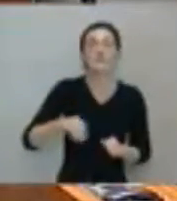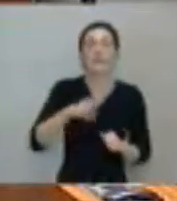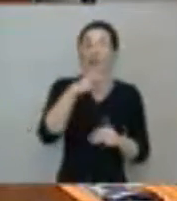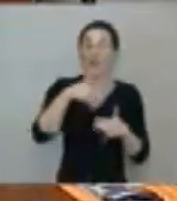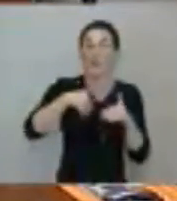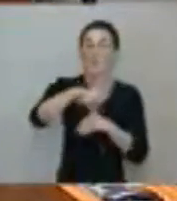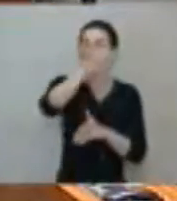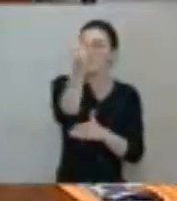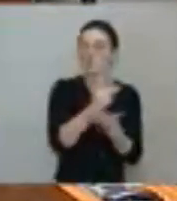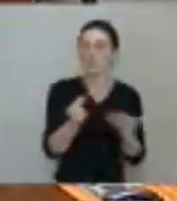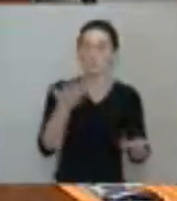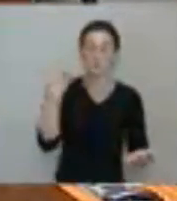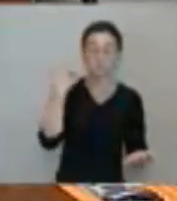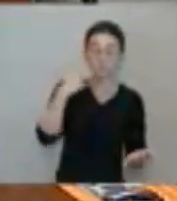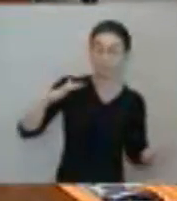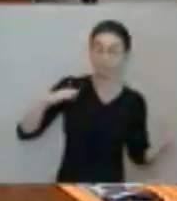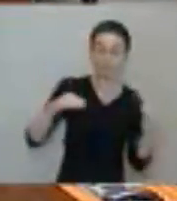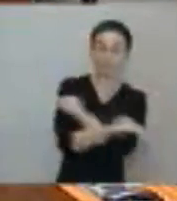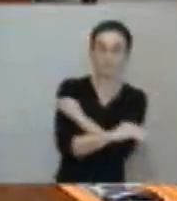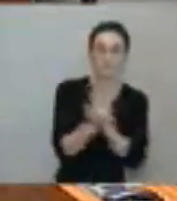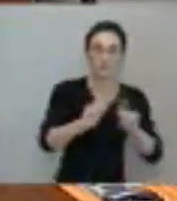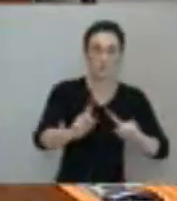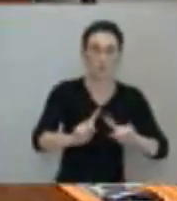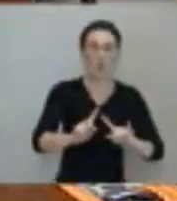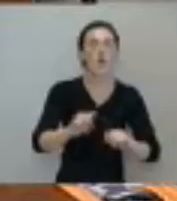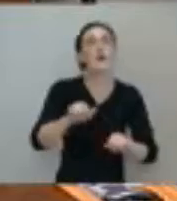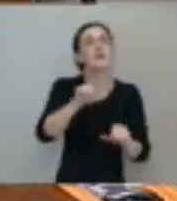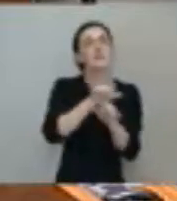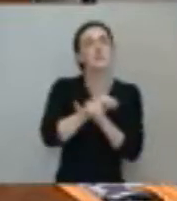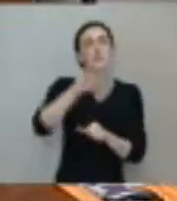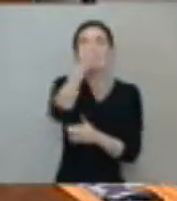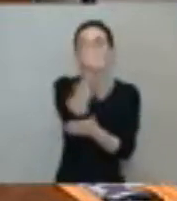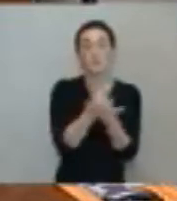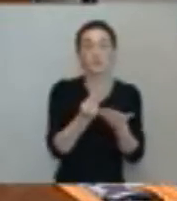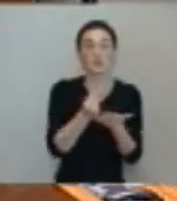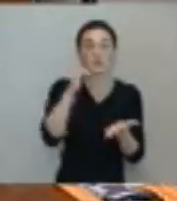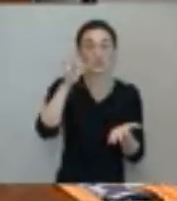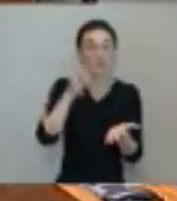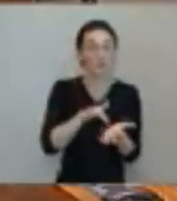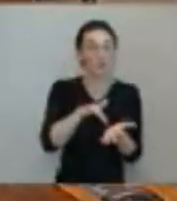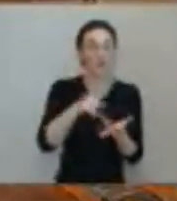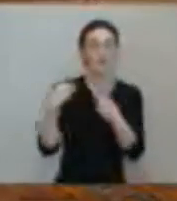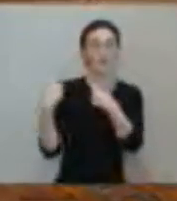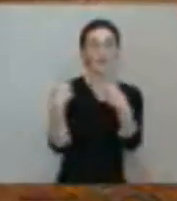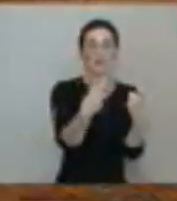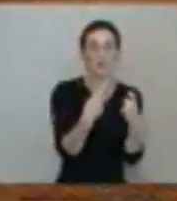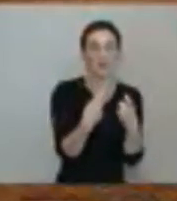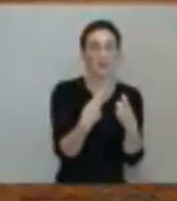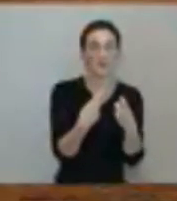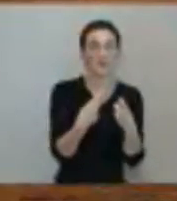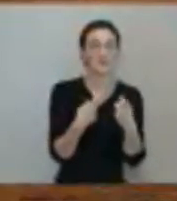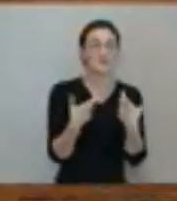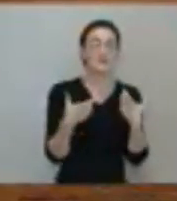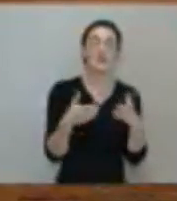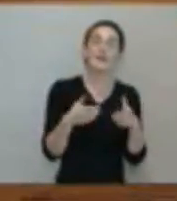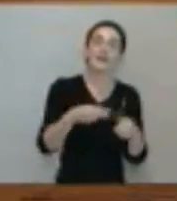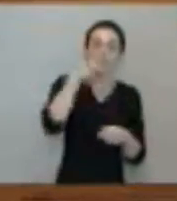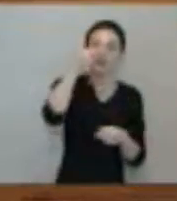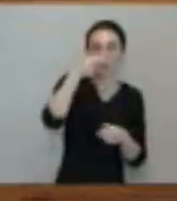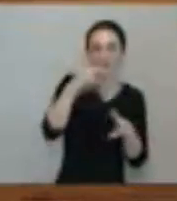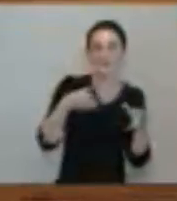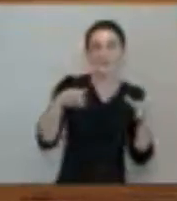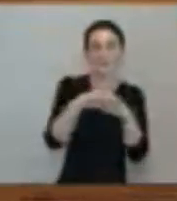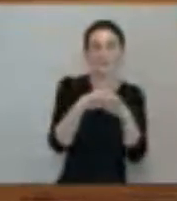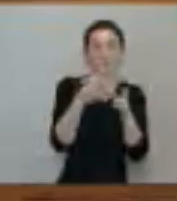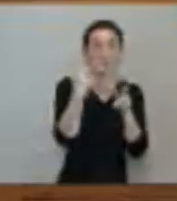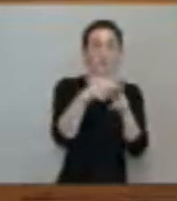presupuestos extravagantes y que no haya unos presupuestos que, resolviendo las necesidades partidistas y partidarias de sus